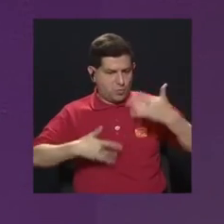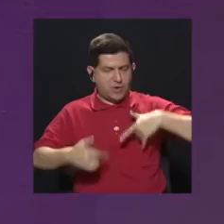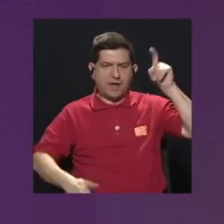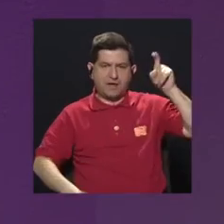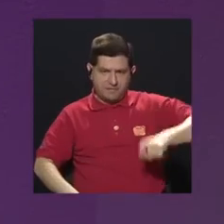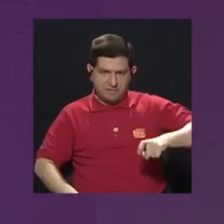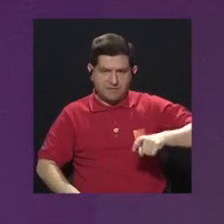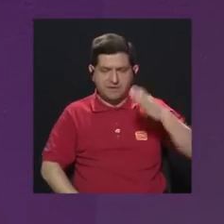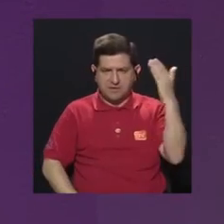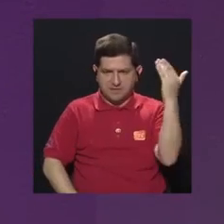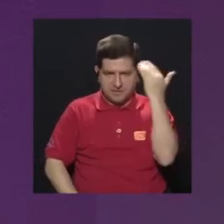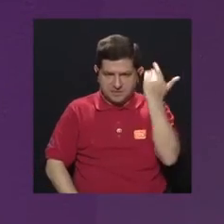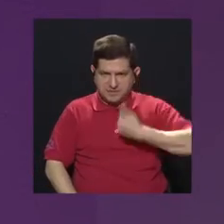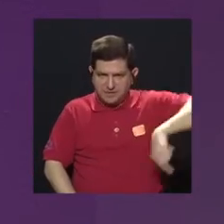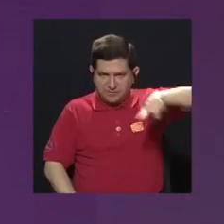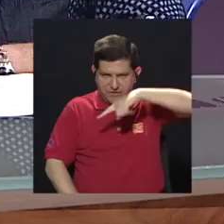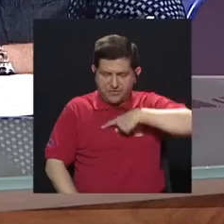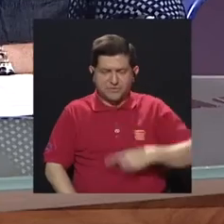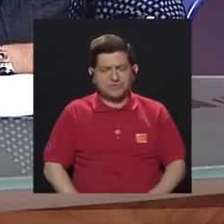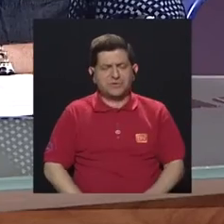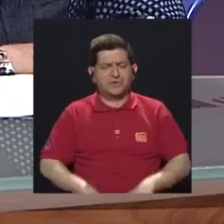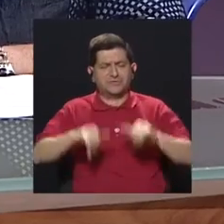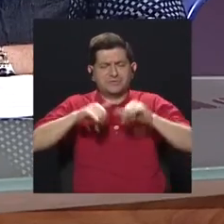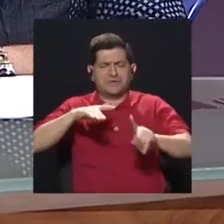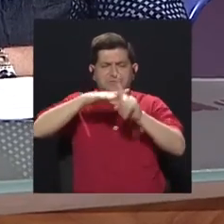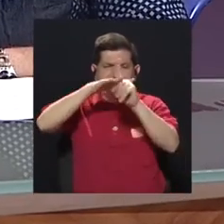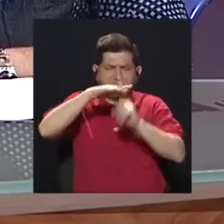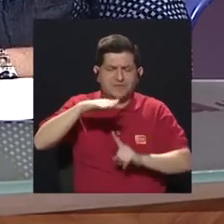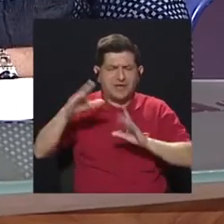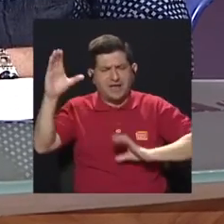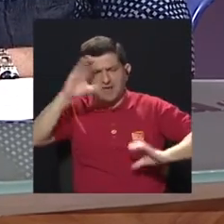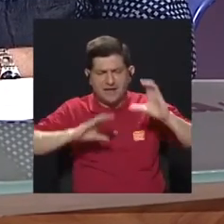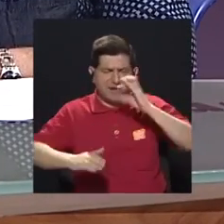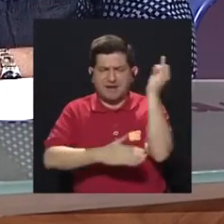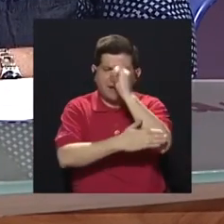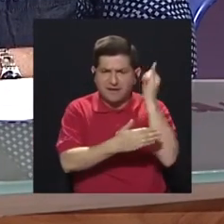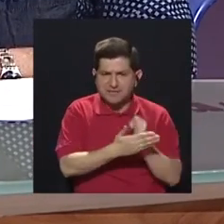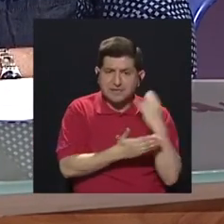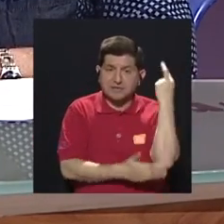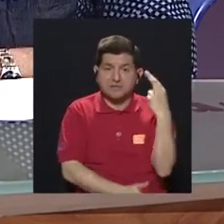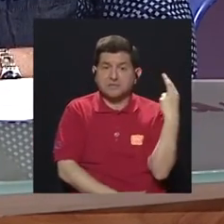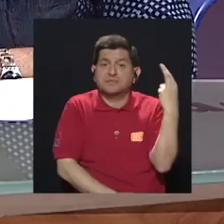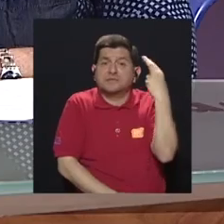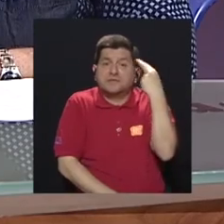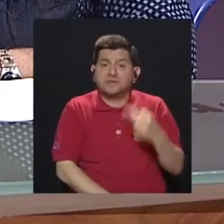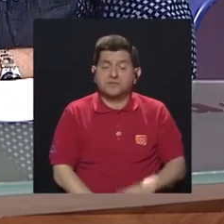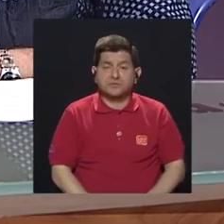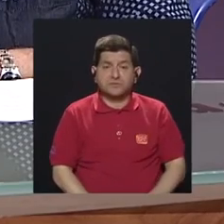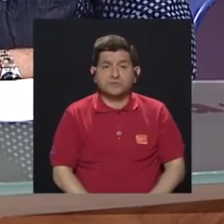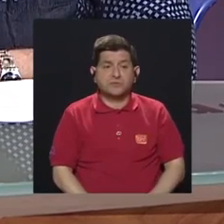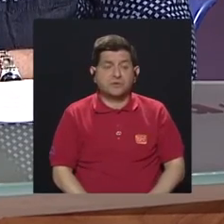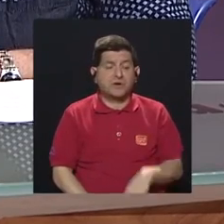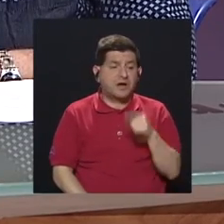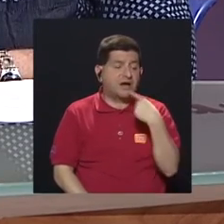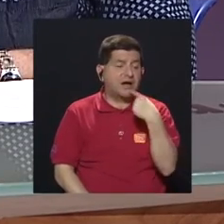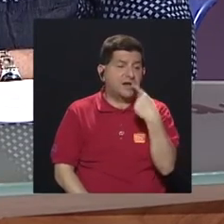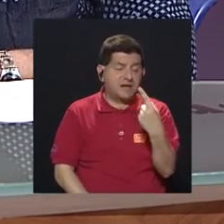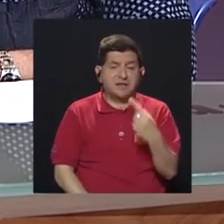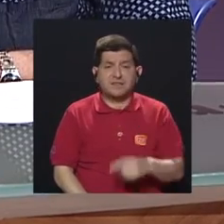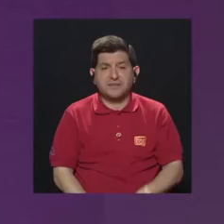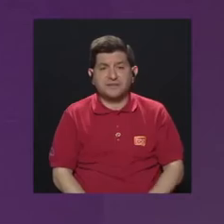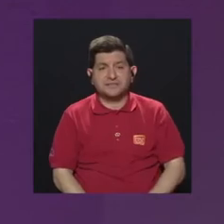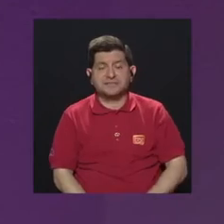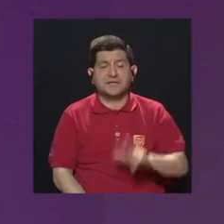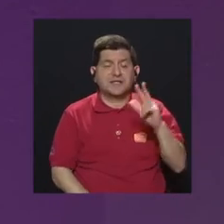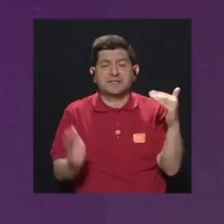saber que hemos pasado invisibles en la ciencia en el arte sencillamente porque en la teología cuando decía y habían